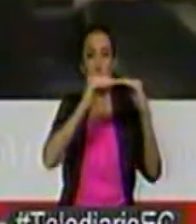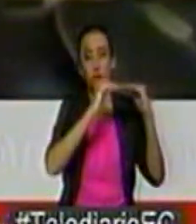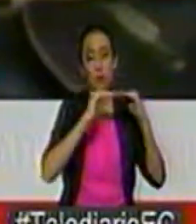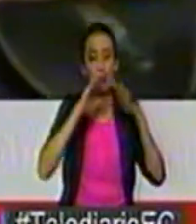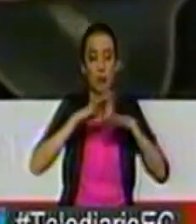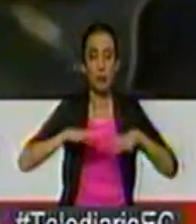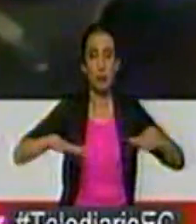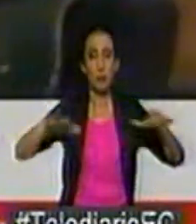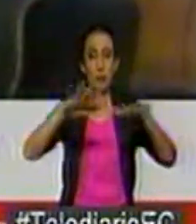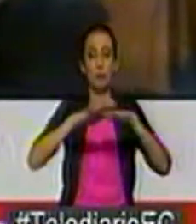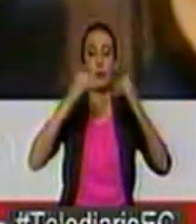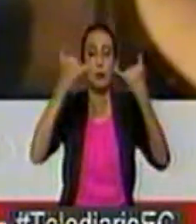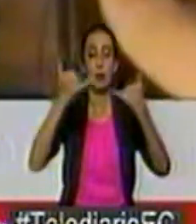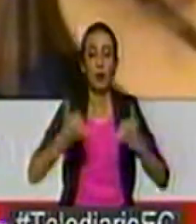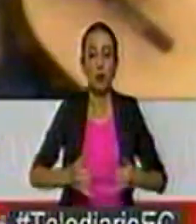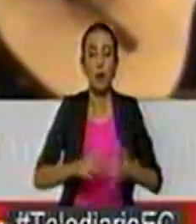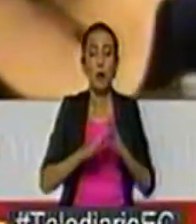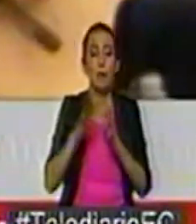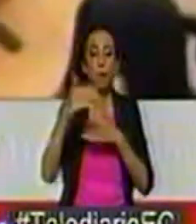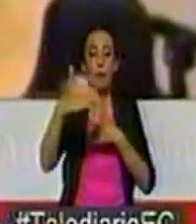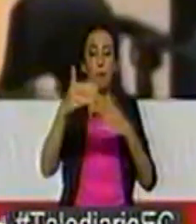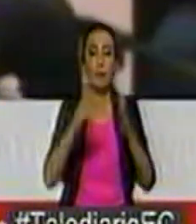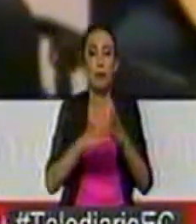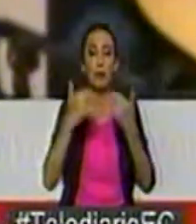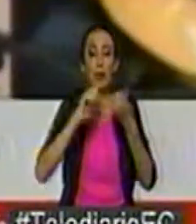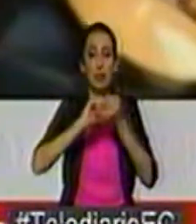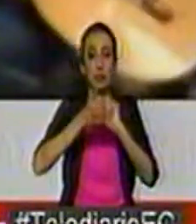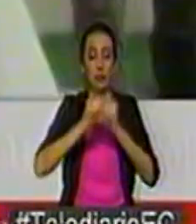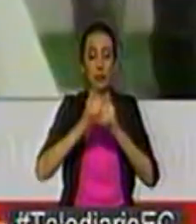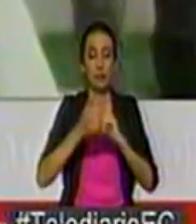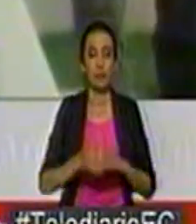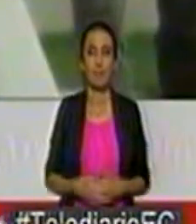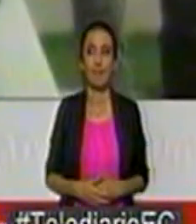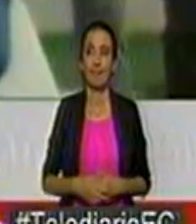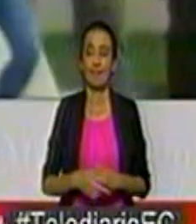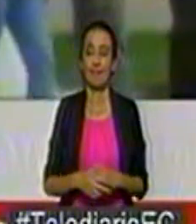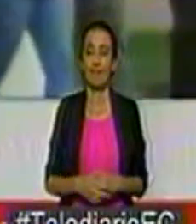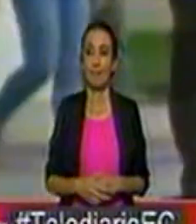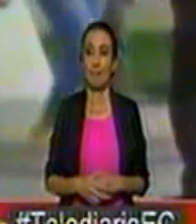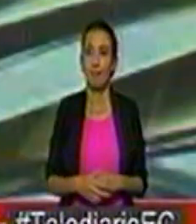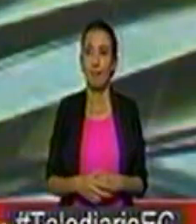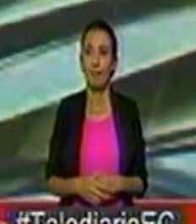este tipo y 1000 canchas deportivas. Cristian Cecilio Arévalo, Medios Públicos.